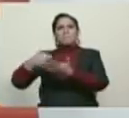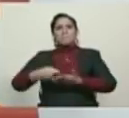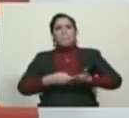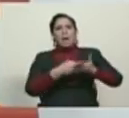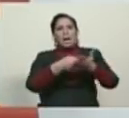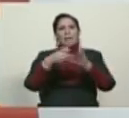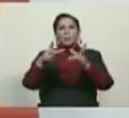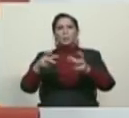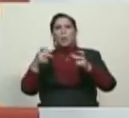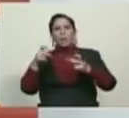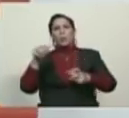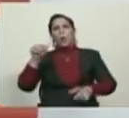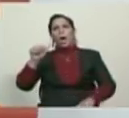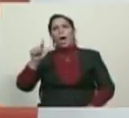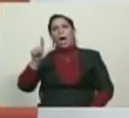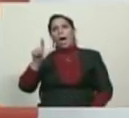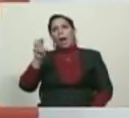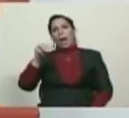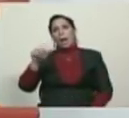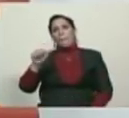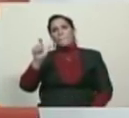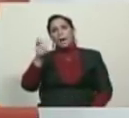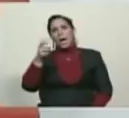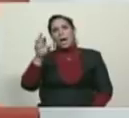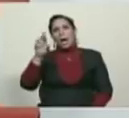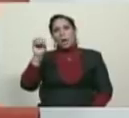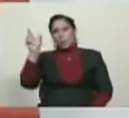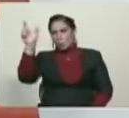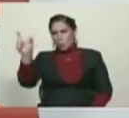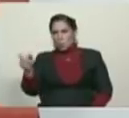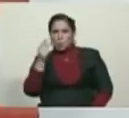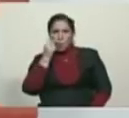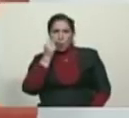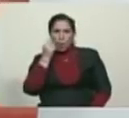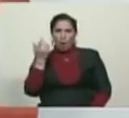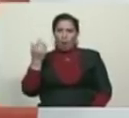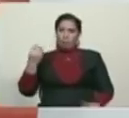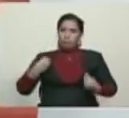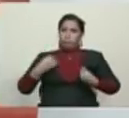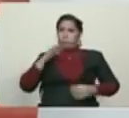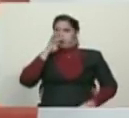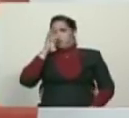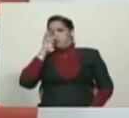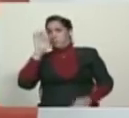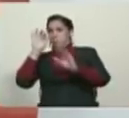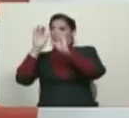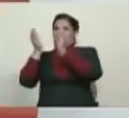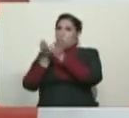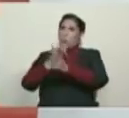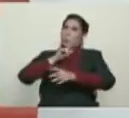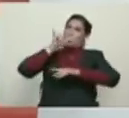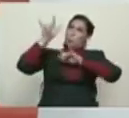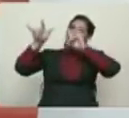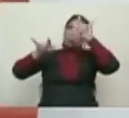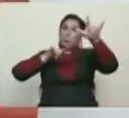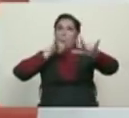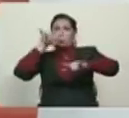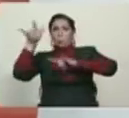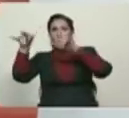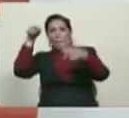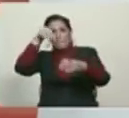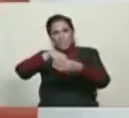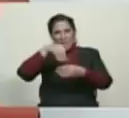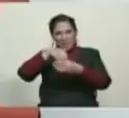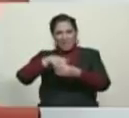nada. Que Almagro se dé la gran vida, dándole vuelta al mundo, opinando lo que no debe opinar, metiéndose en cosas que no debe meterse,